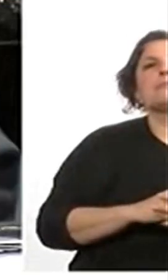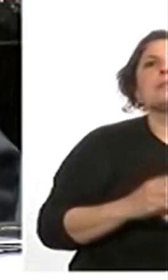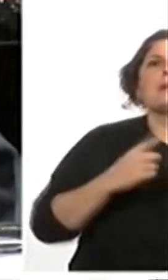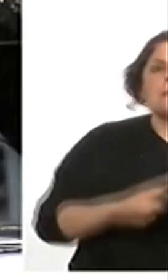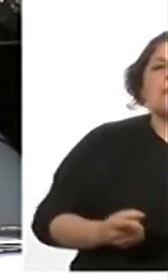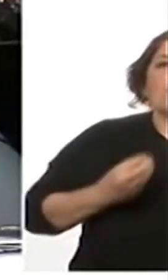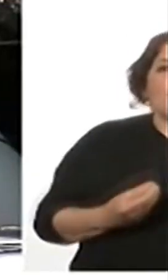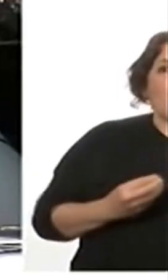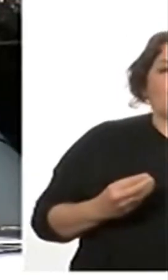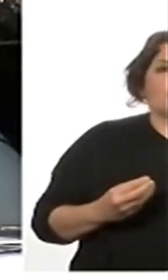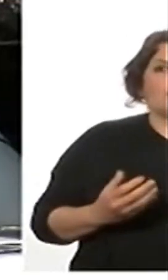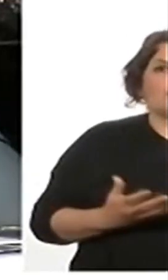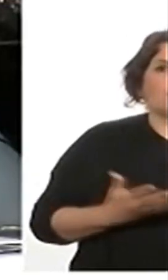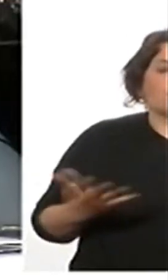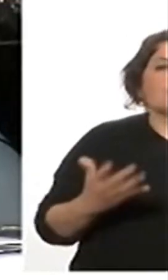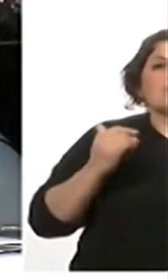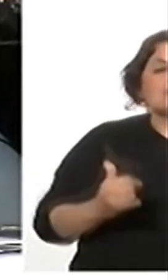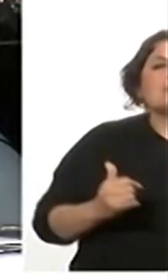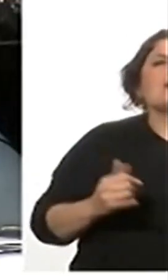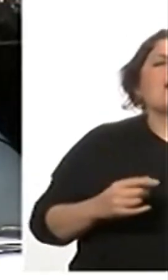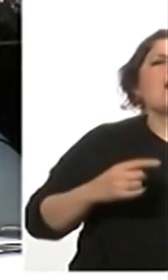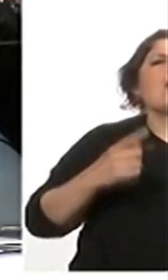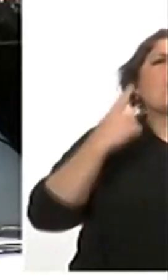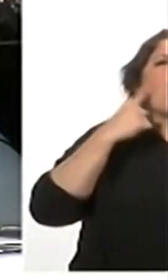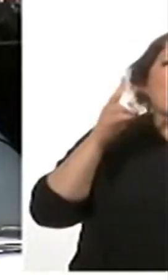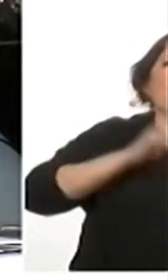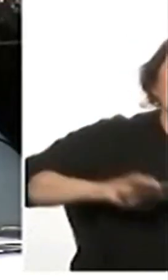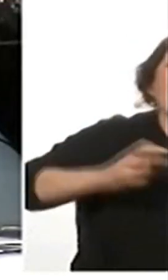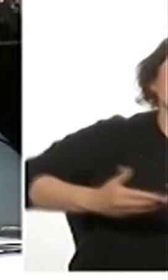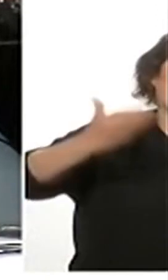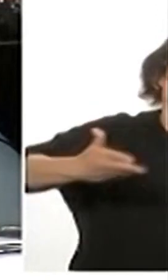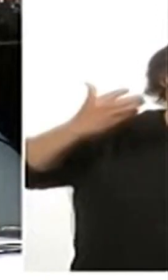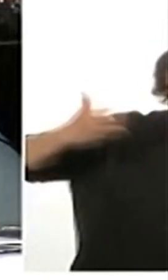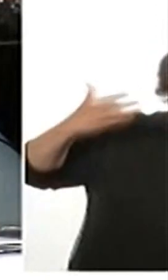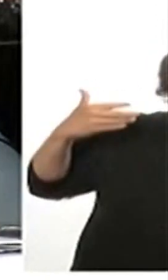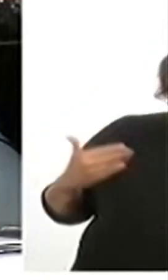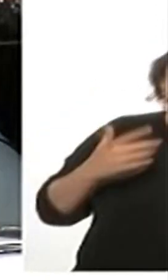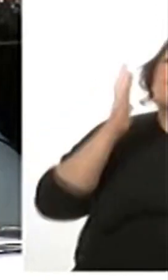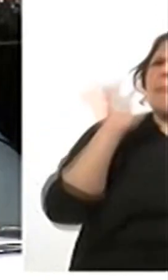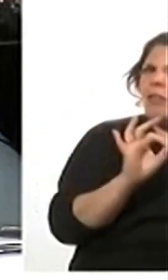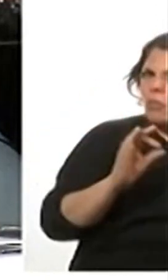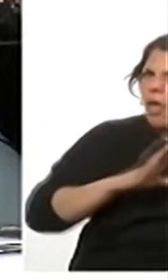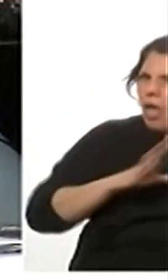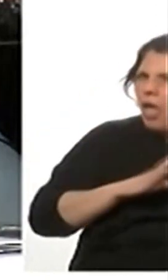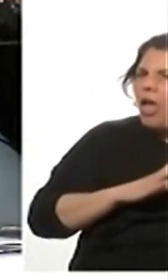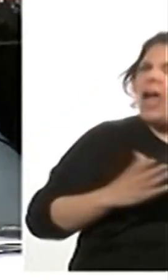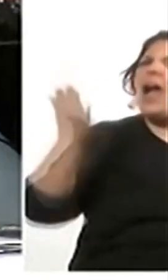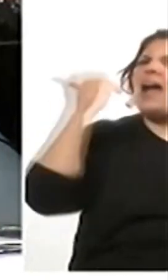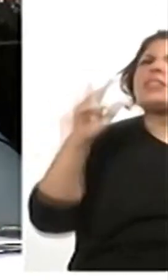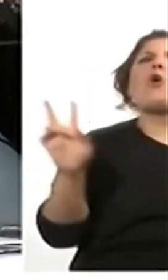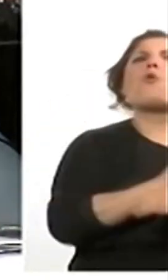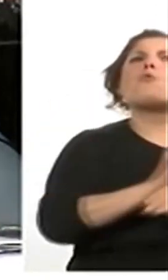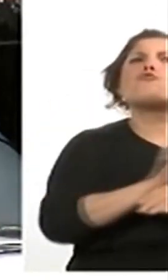Señora Presidente, si vamos un poco para atrás y vemos si había antecedentes en la custodia de los